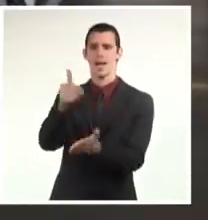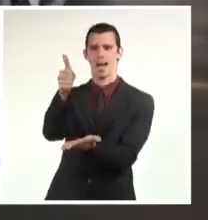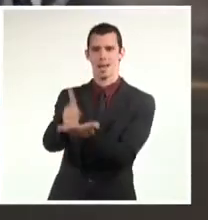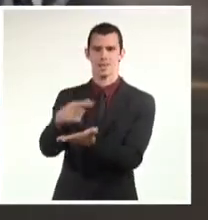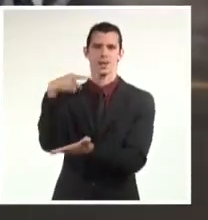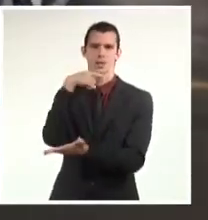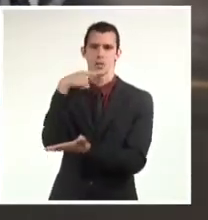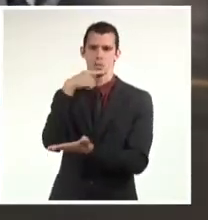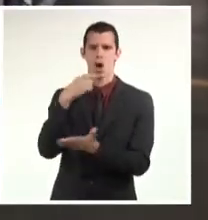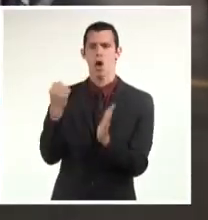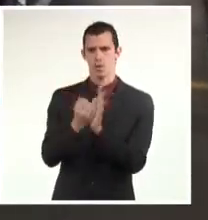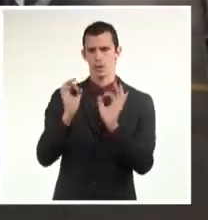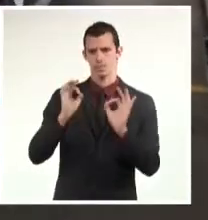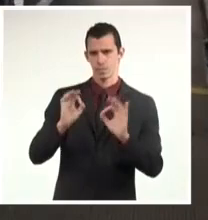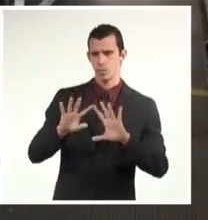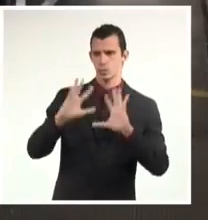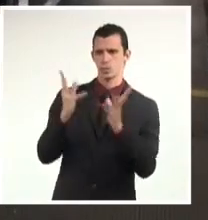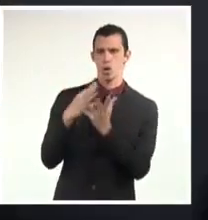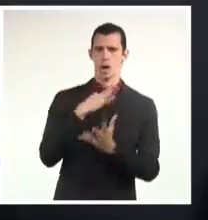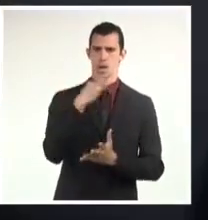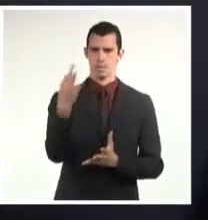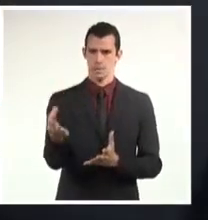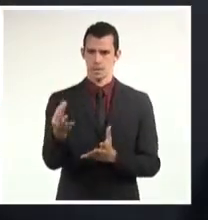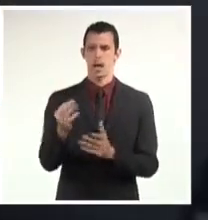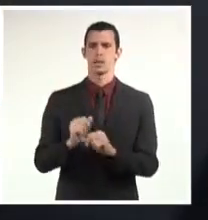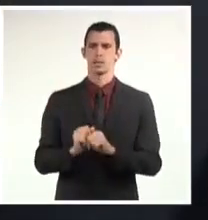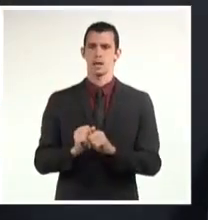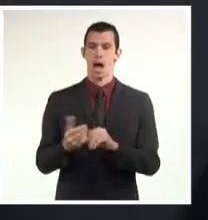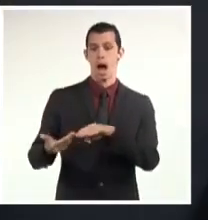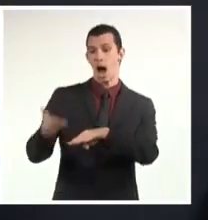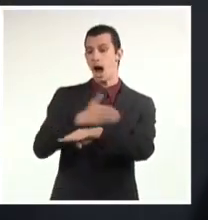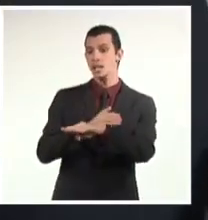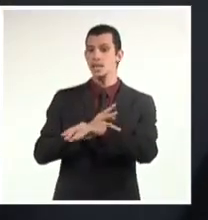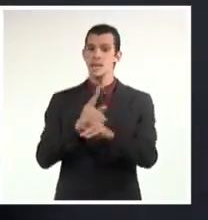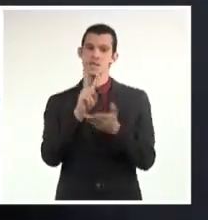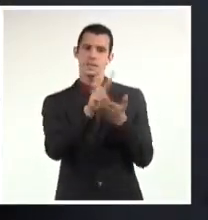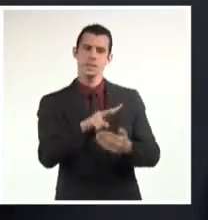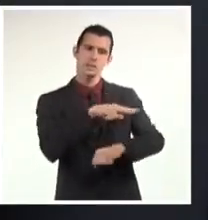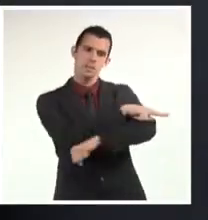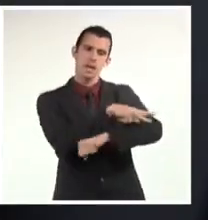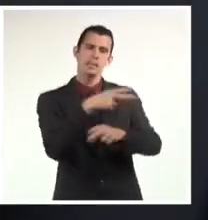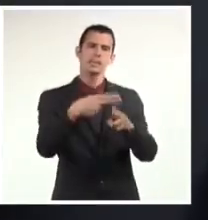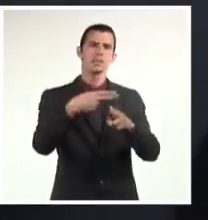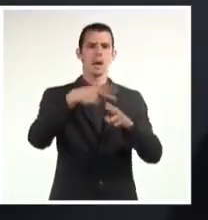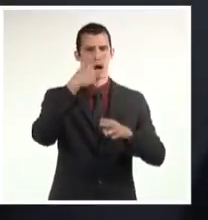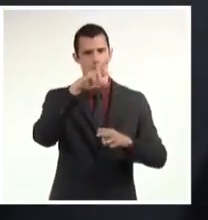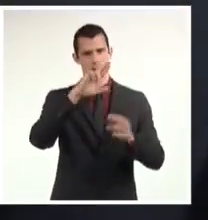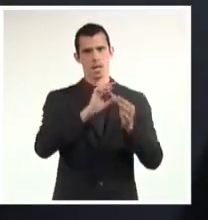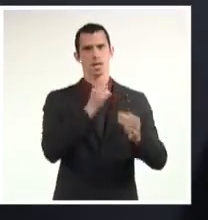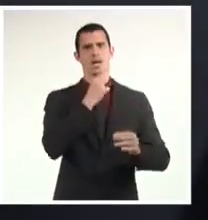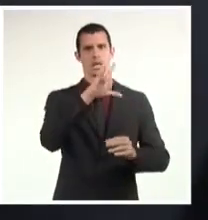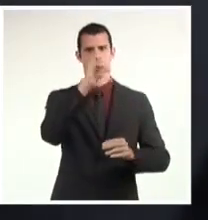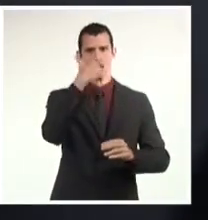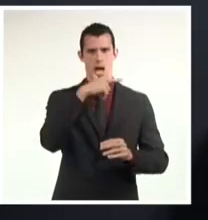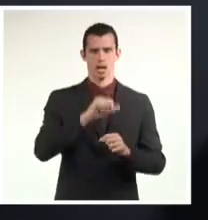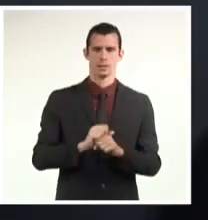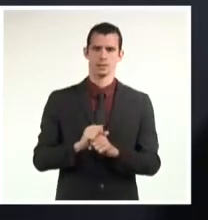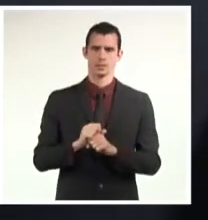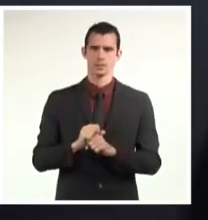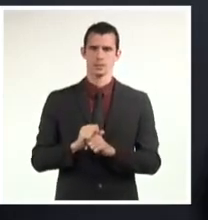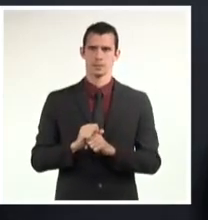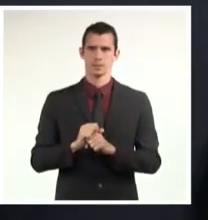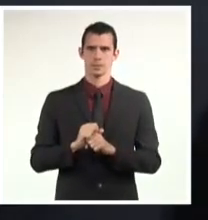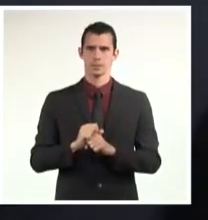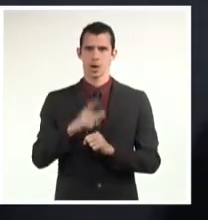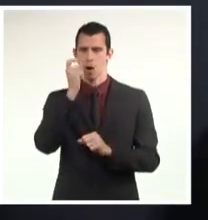oficial procedente de Argelia. Hasta la escalerilla del avión fue a recibirlo el viceministro de Relaciones Exteriores de la Federación de